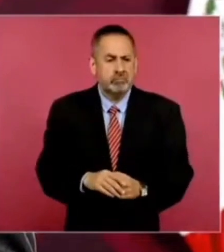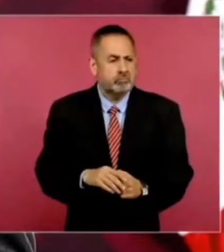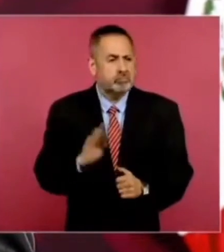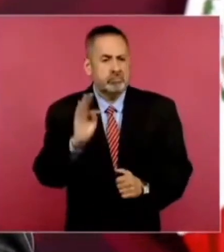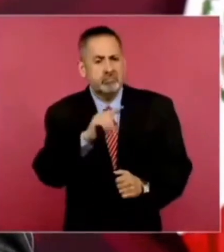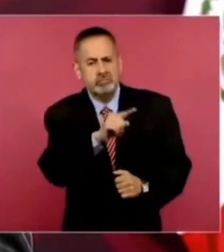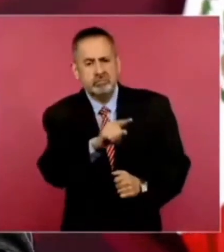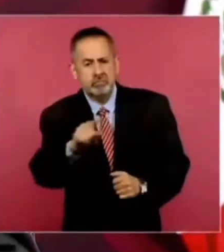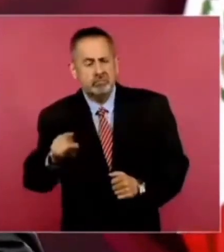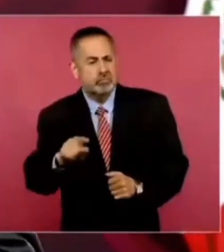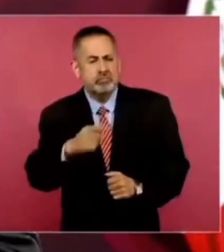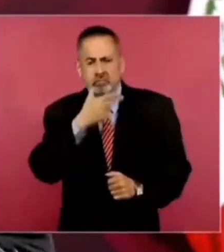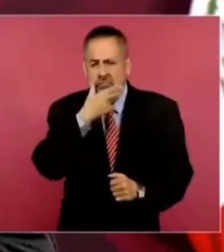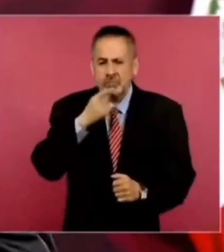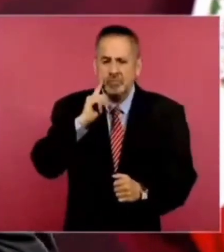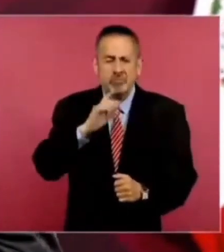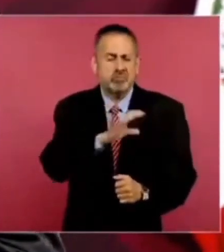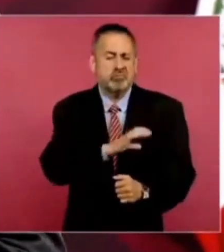candidatos, candidatas.